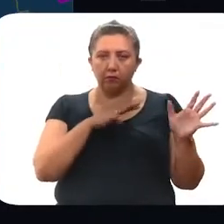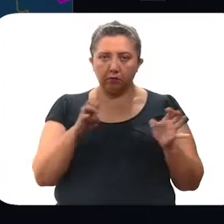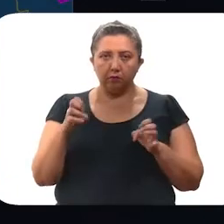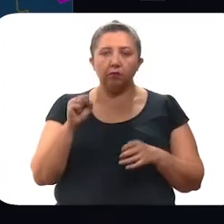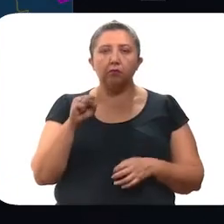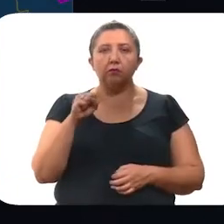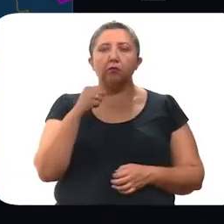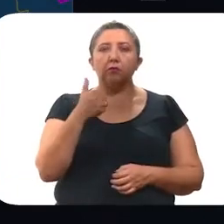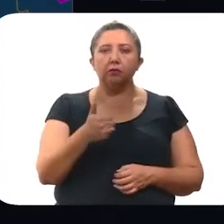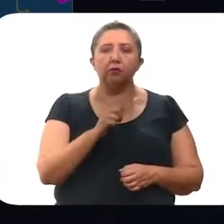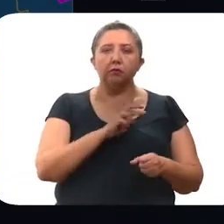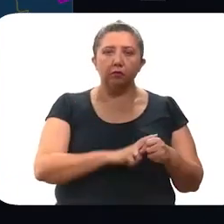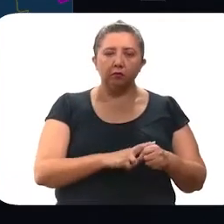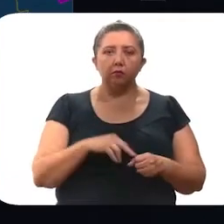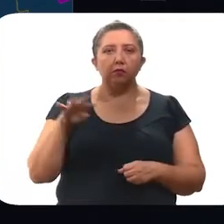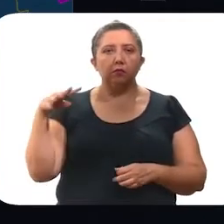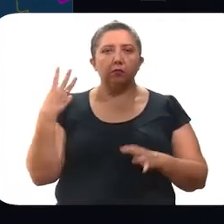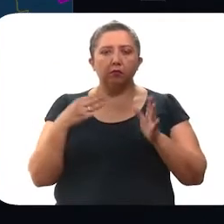9.966 en la zona sur,